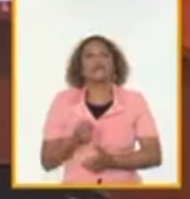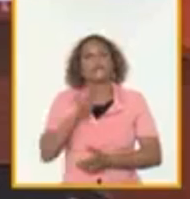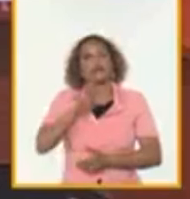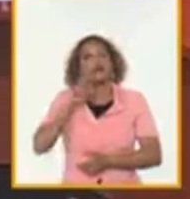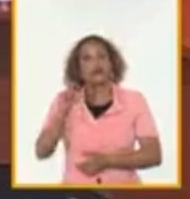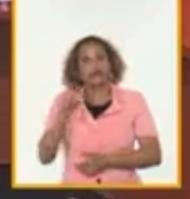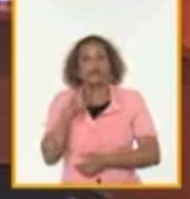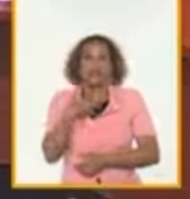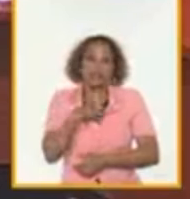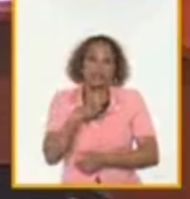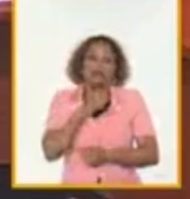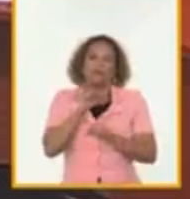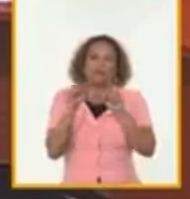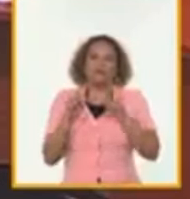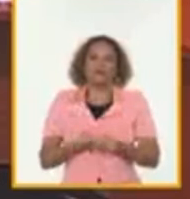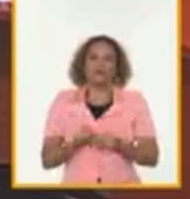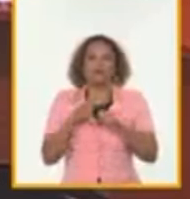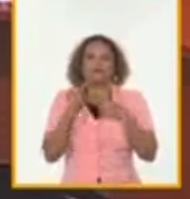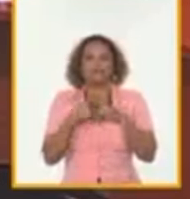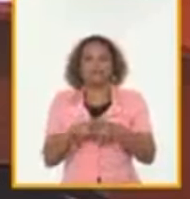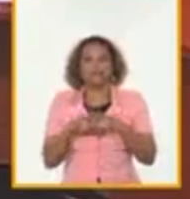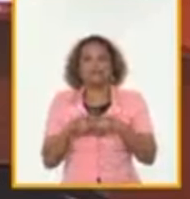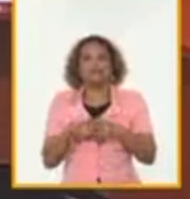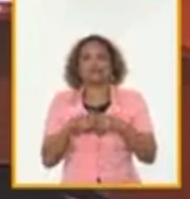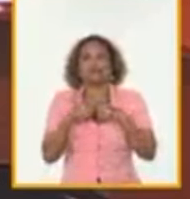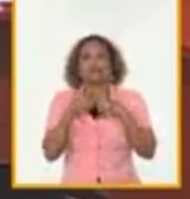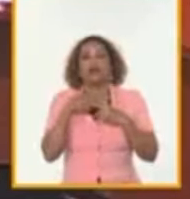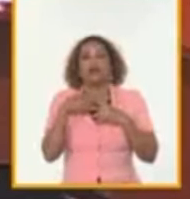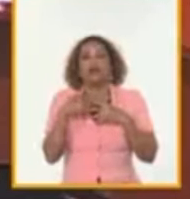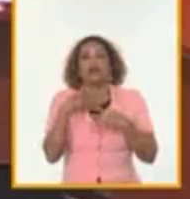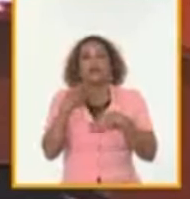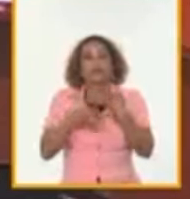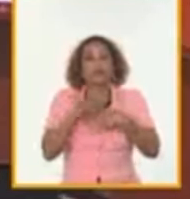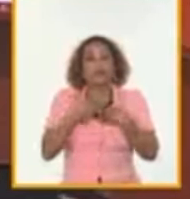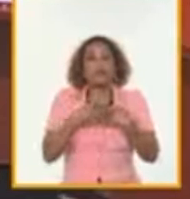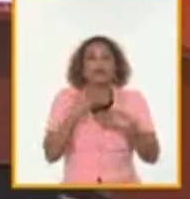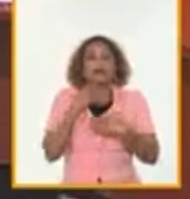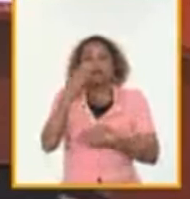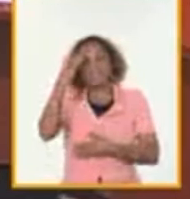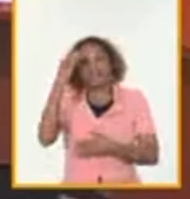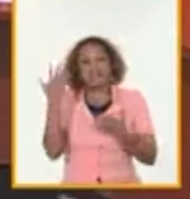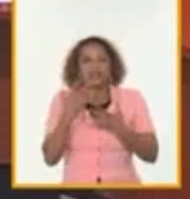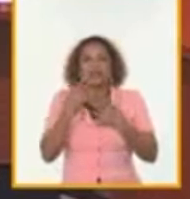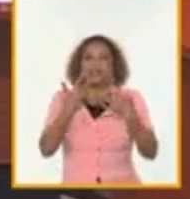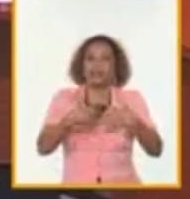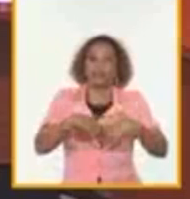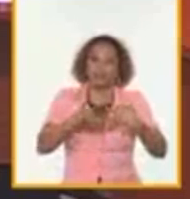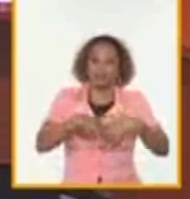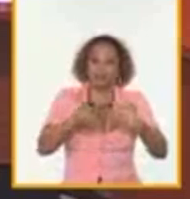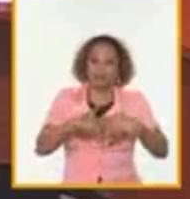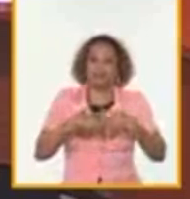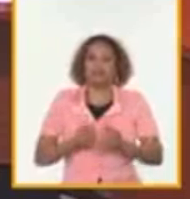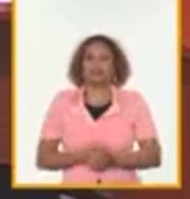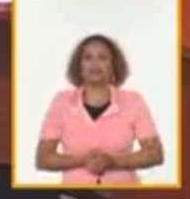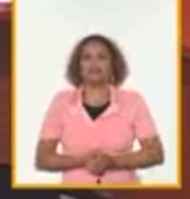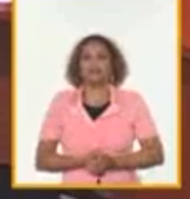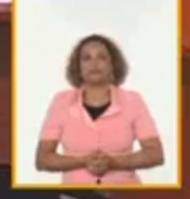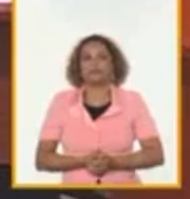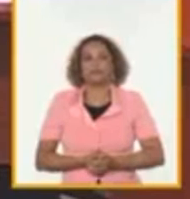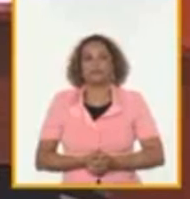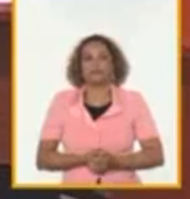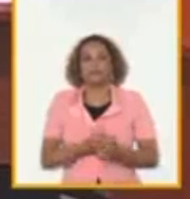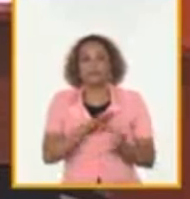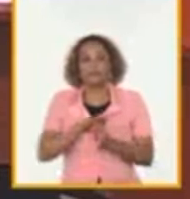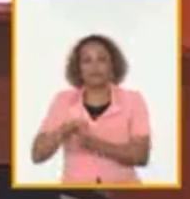esa posibilidad de tener todas esas industrias que no que nos apoyan y nos nos acompañan Entonces estos problemas